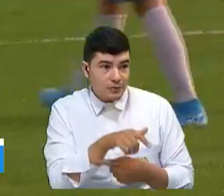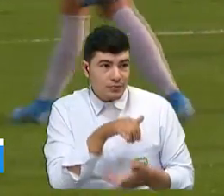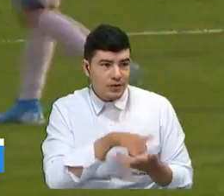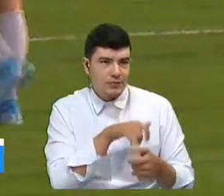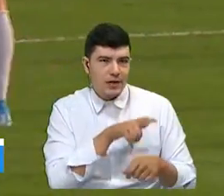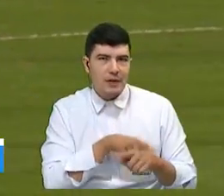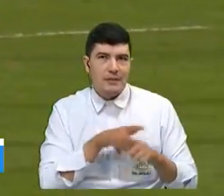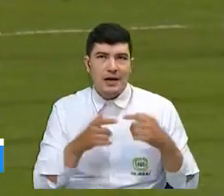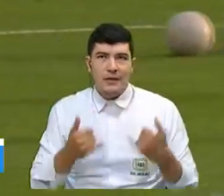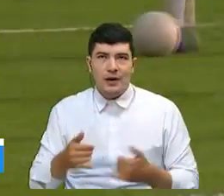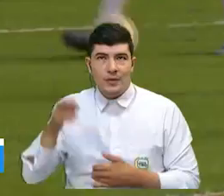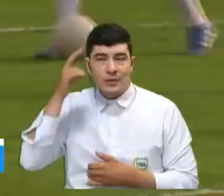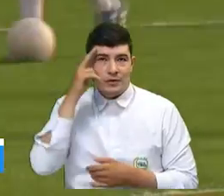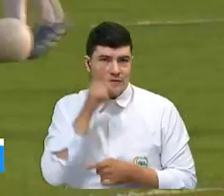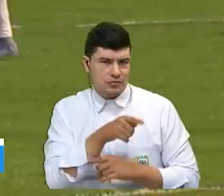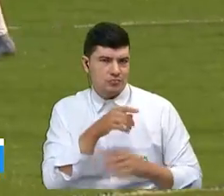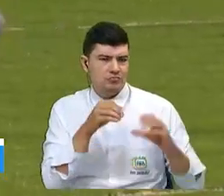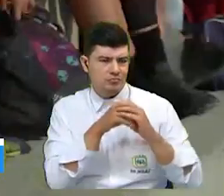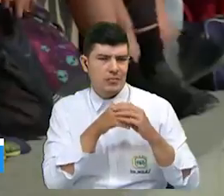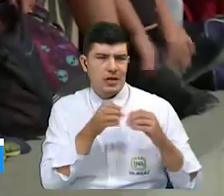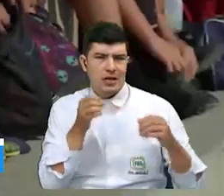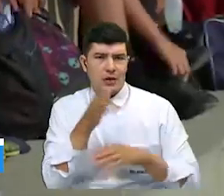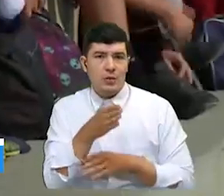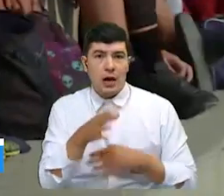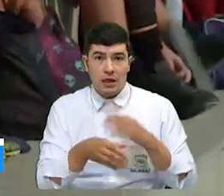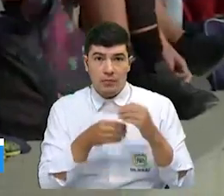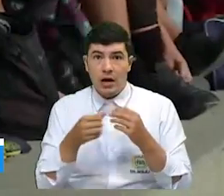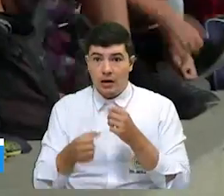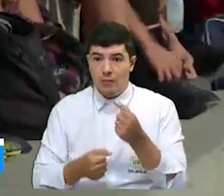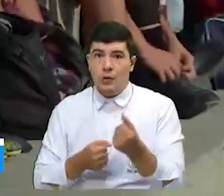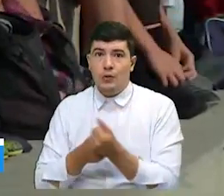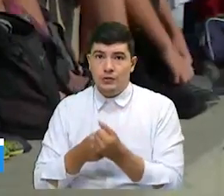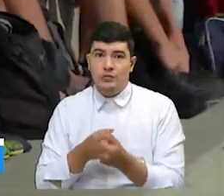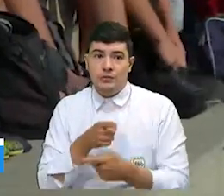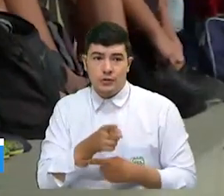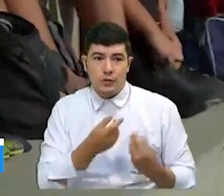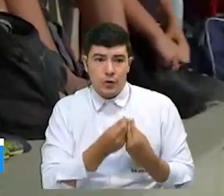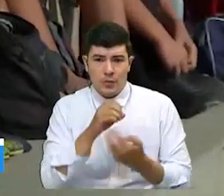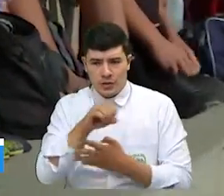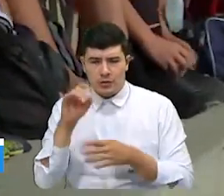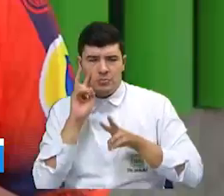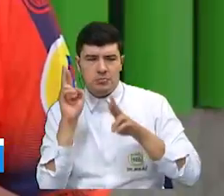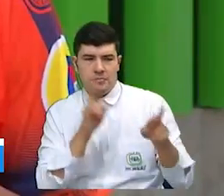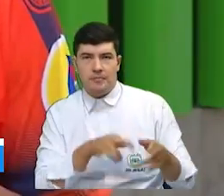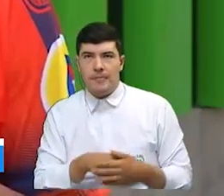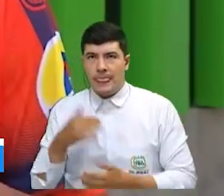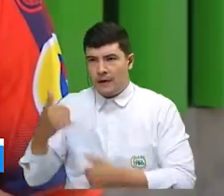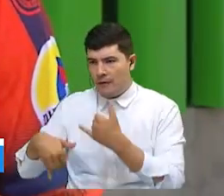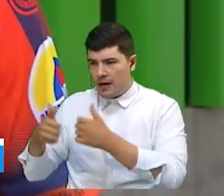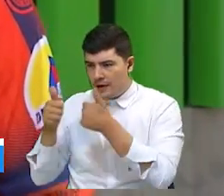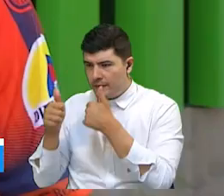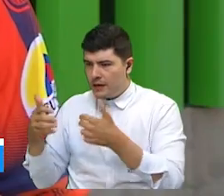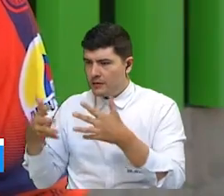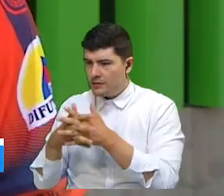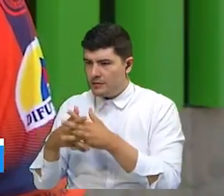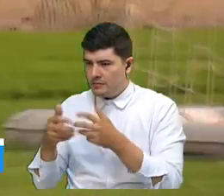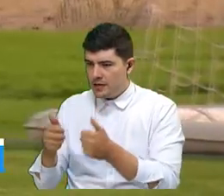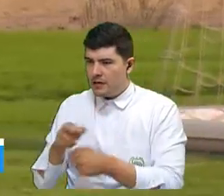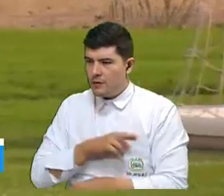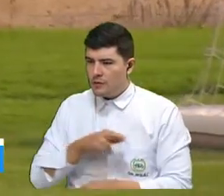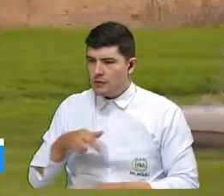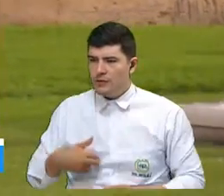momento. Por eso se ha acomodado al club e incluso cuenta con el respaldo y admiración de sus compañeros. Juega muy bien y se integra bien con